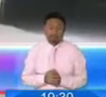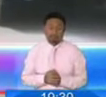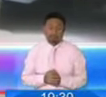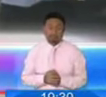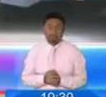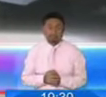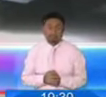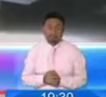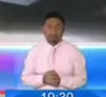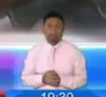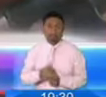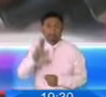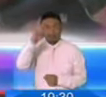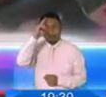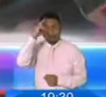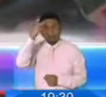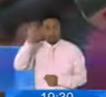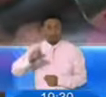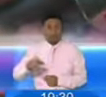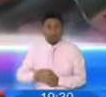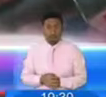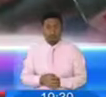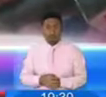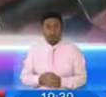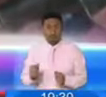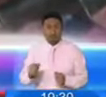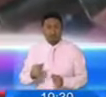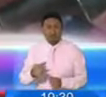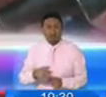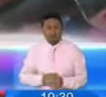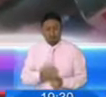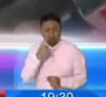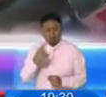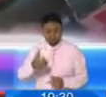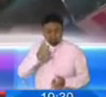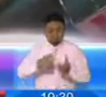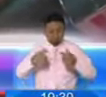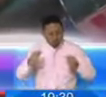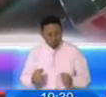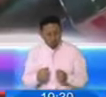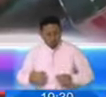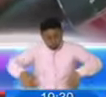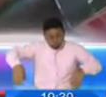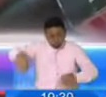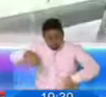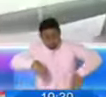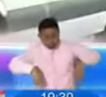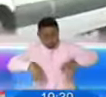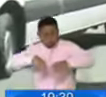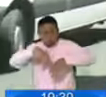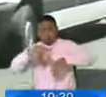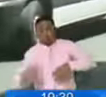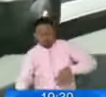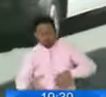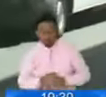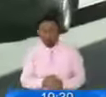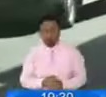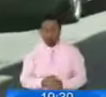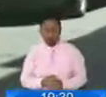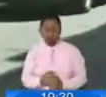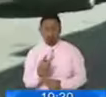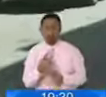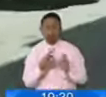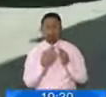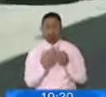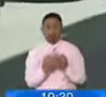una imprudencia del peatón. Estaban bien sumados, el señor no pudo pararse bien y se cayó. Un drama que envuelve a 2 familias,